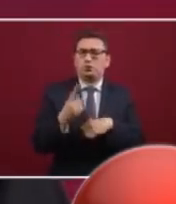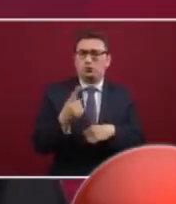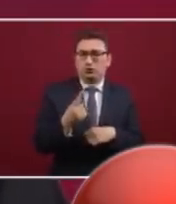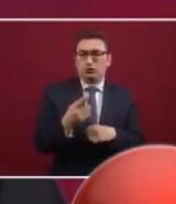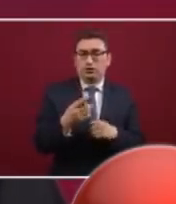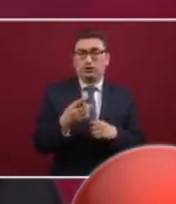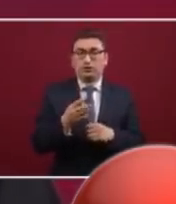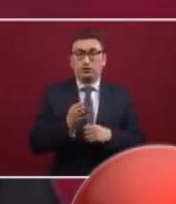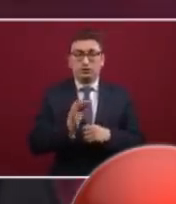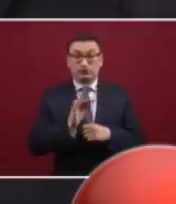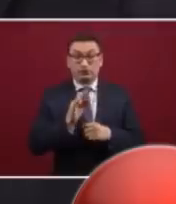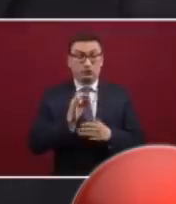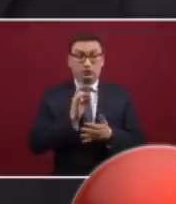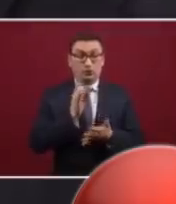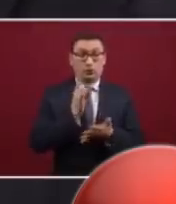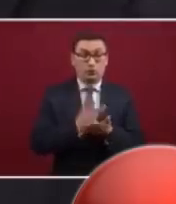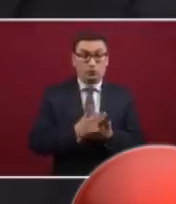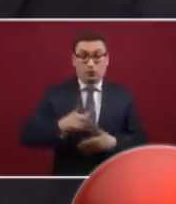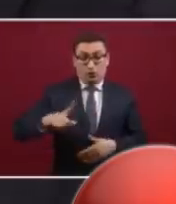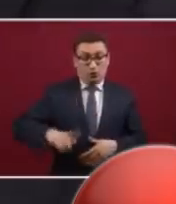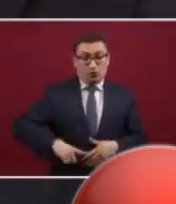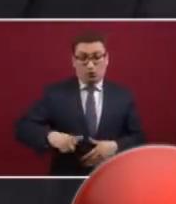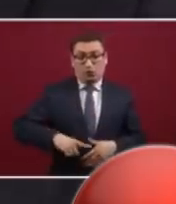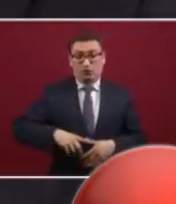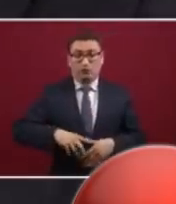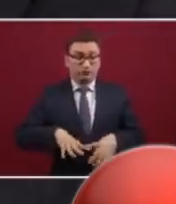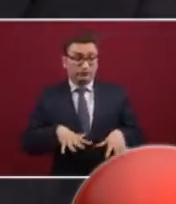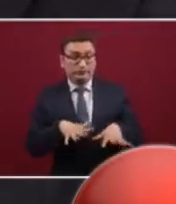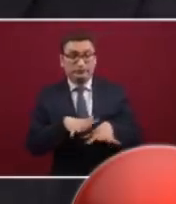porque cambió el gobierno